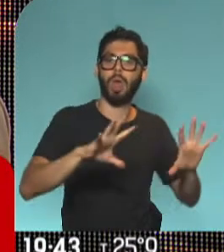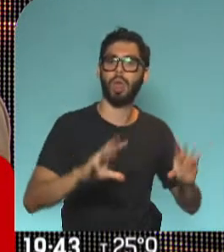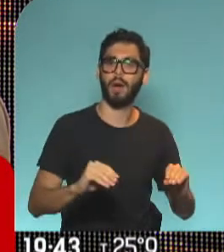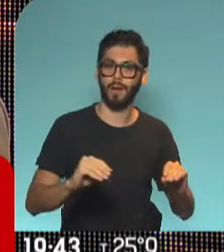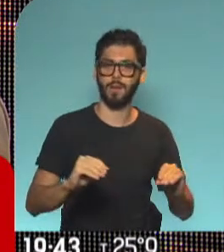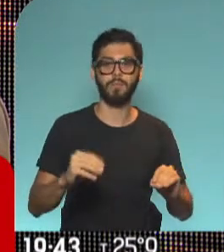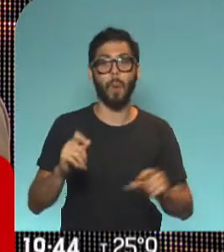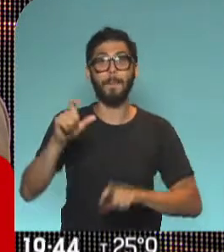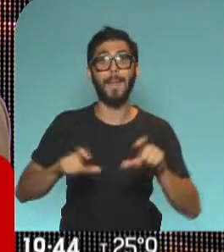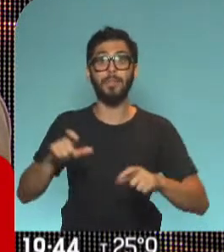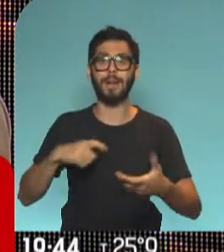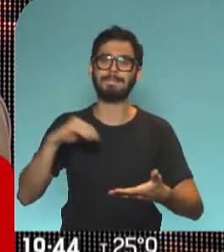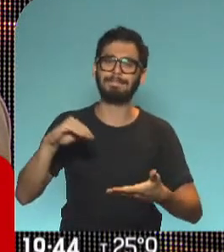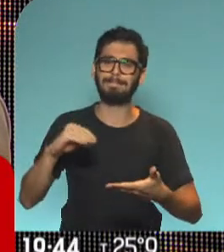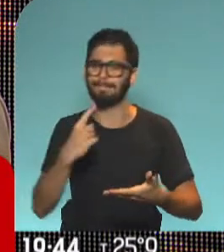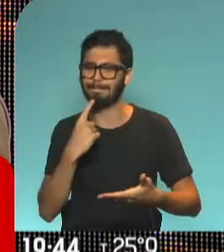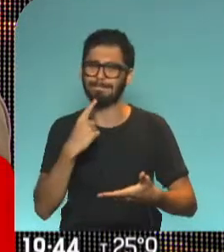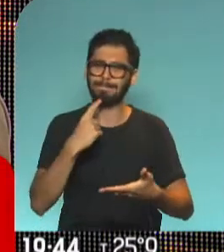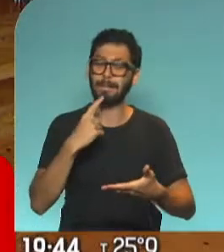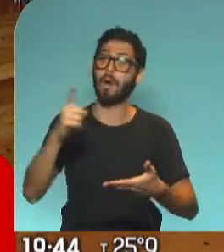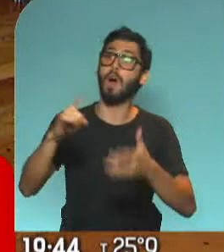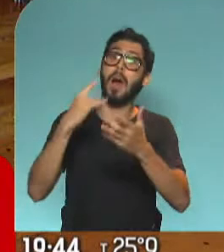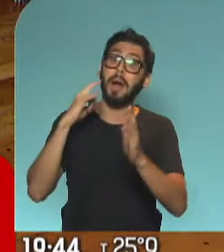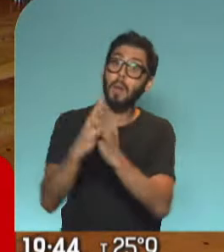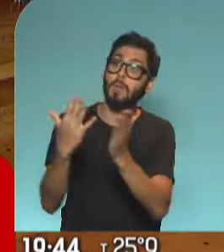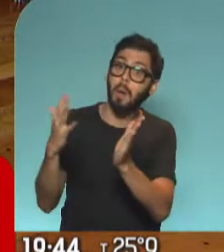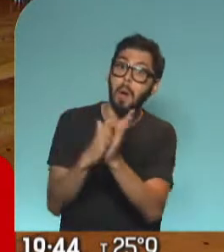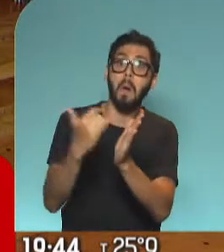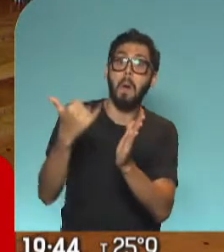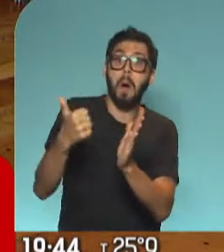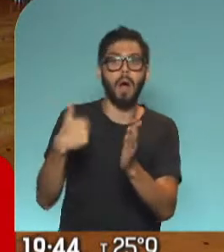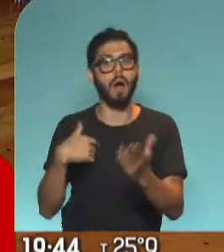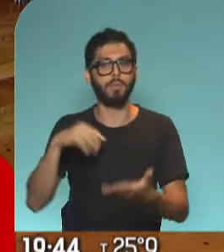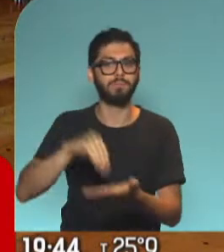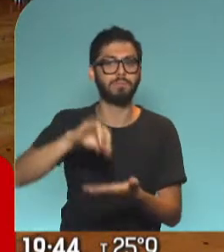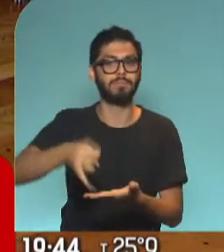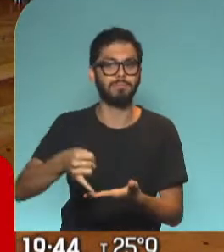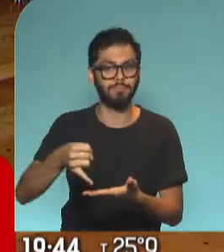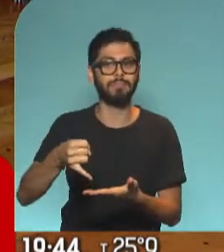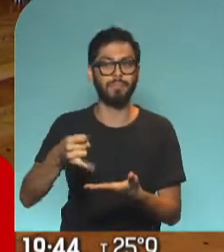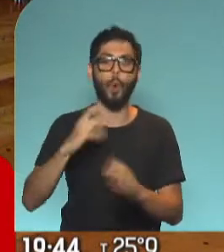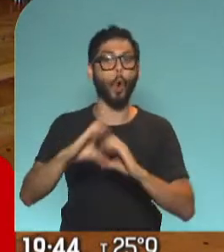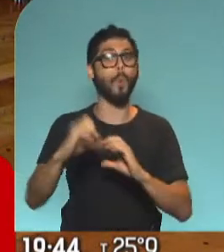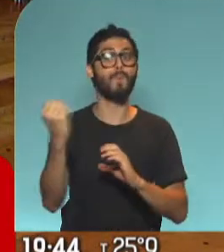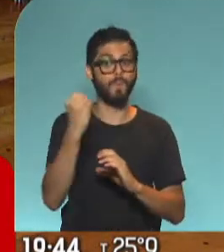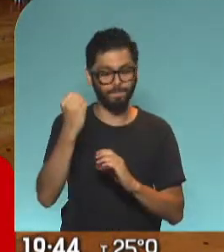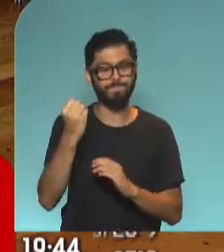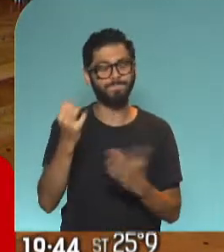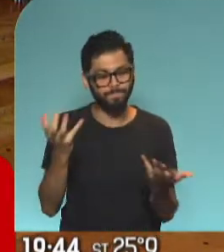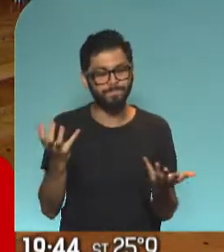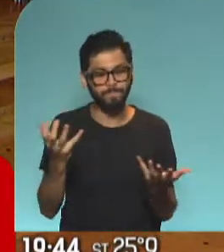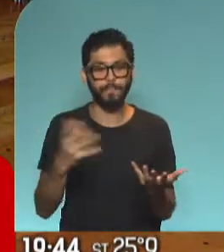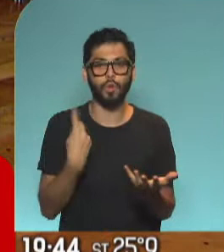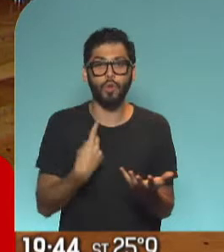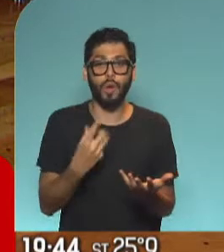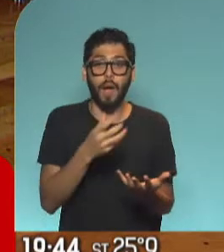hora de anotarse y luego finalmente terminaron decidiéndose. Absolutamente, sí, sí, es así. Así que nosotros hemos tenido que ir contra